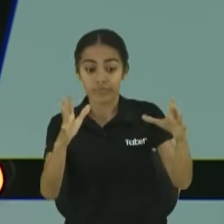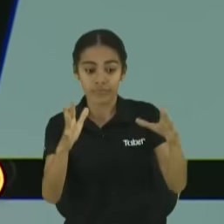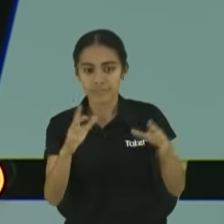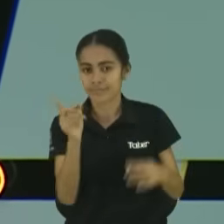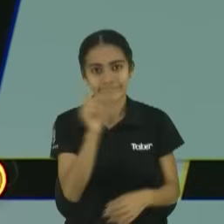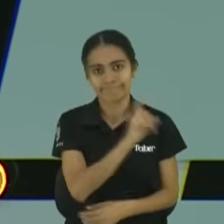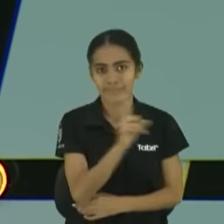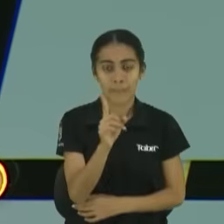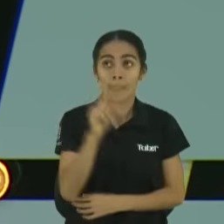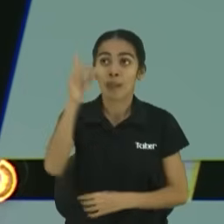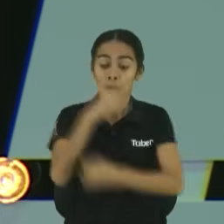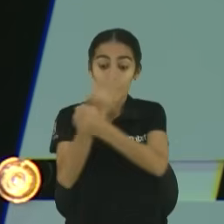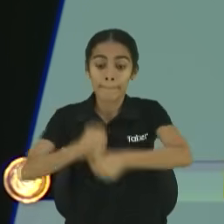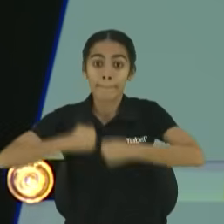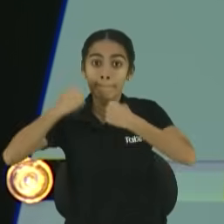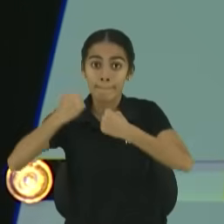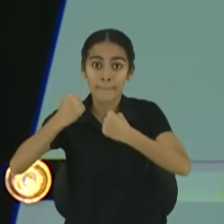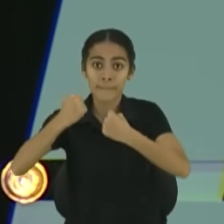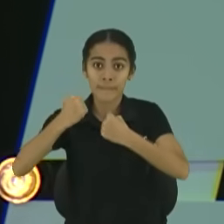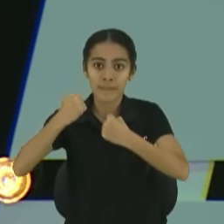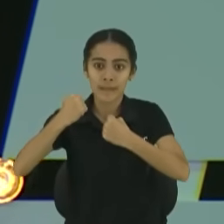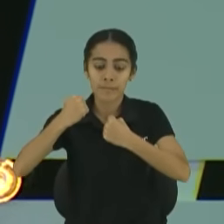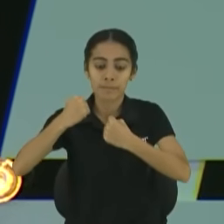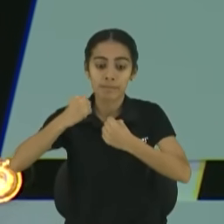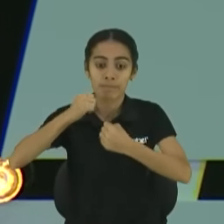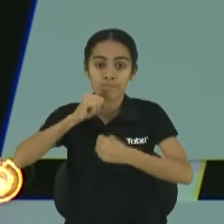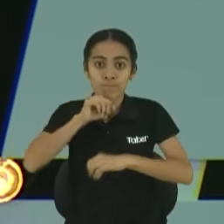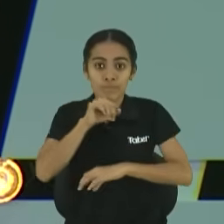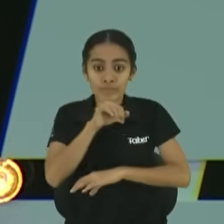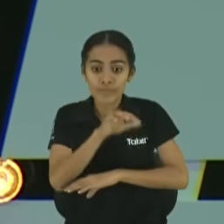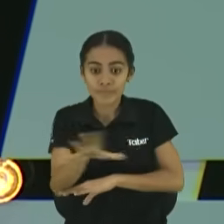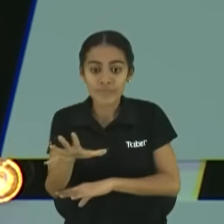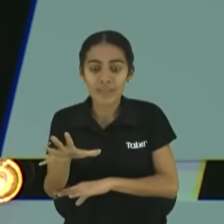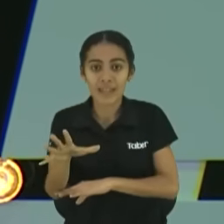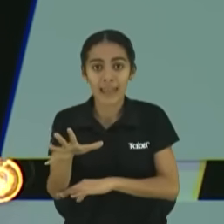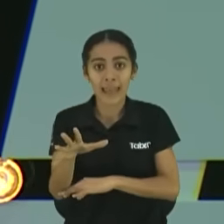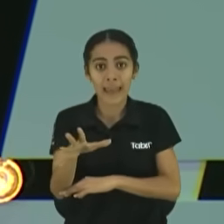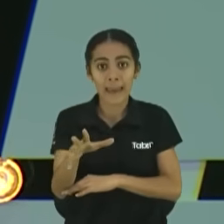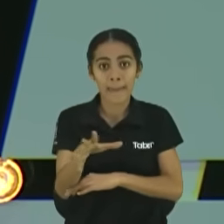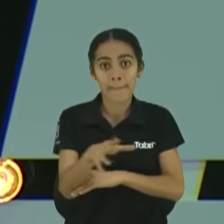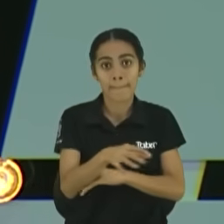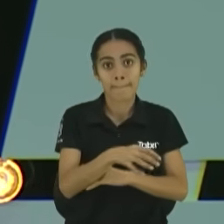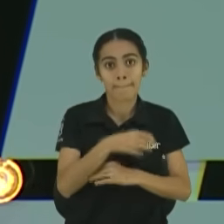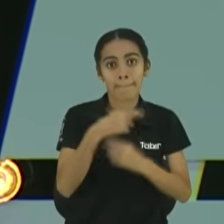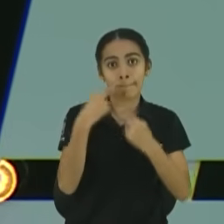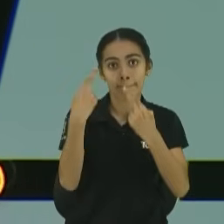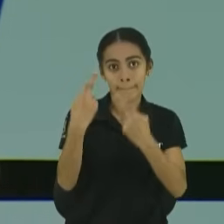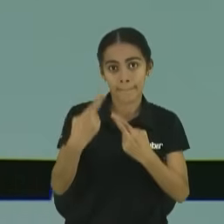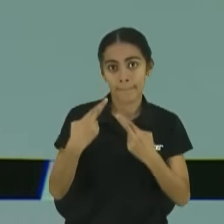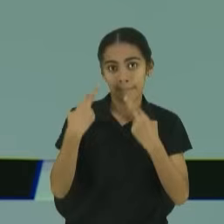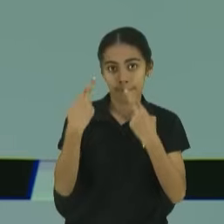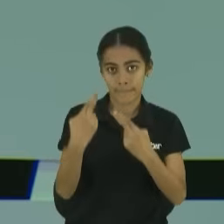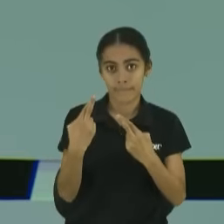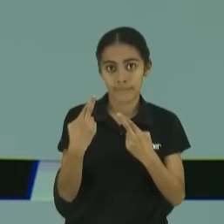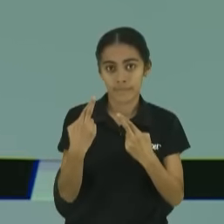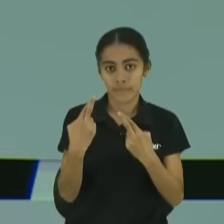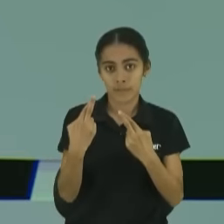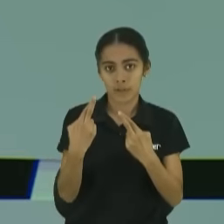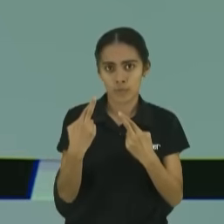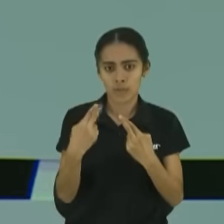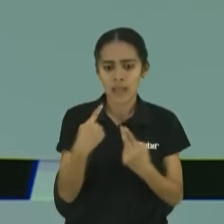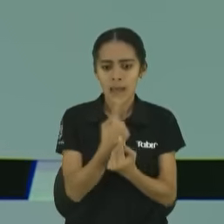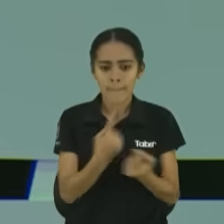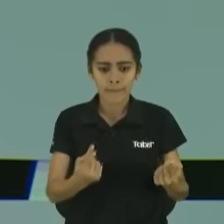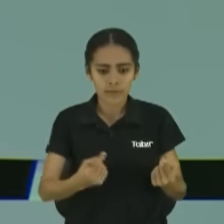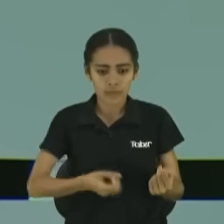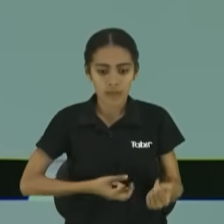Señor me empodera para llevar un mensaje de esperanza. Una persona que tiene al Espíritu Santo no anda sacando los trapos al sol